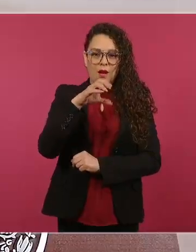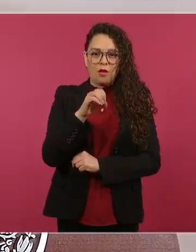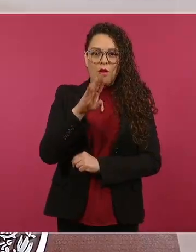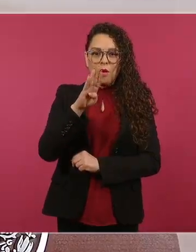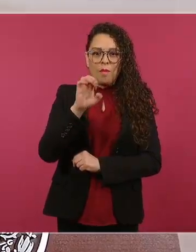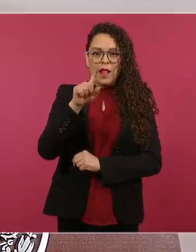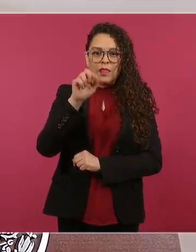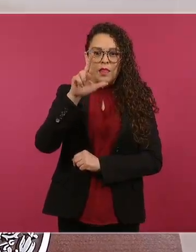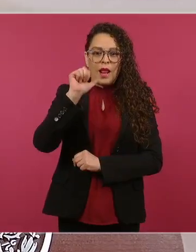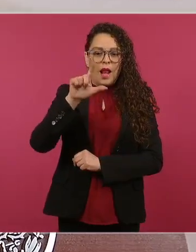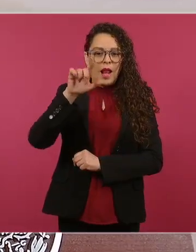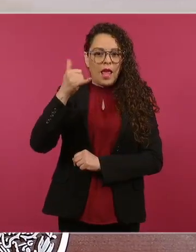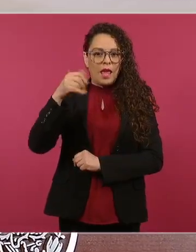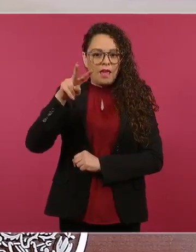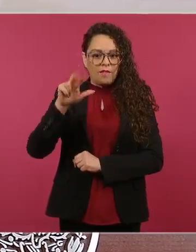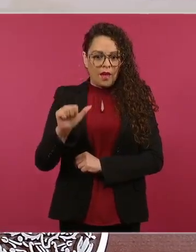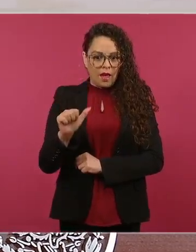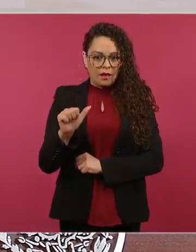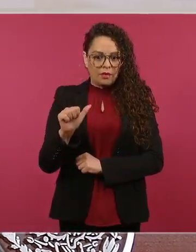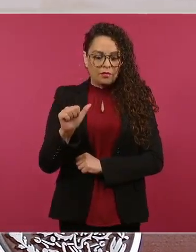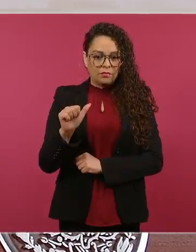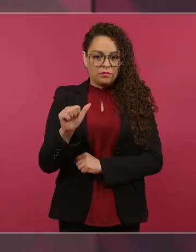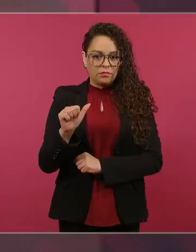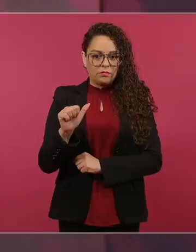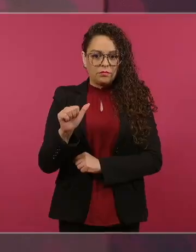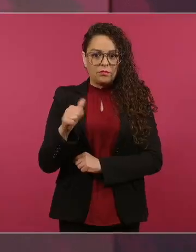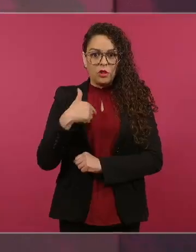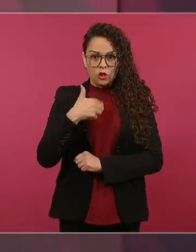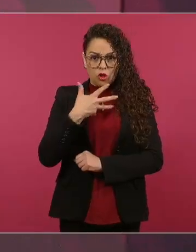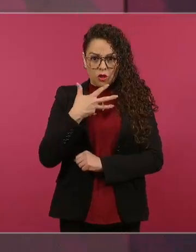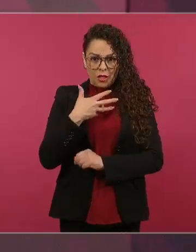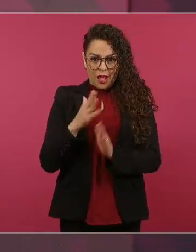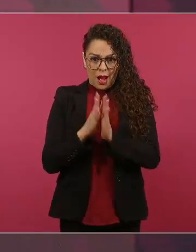y declara el embajador de Estados Unidos. Aquí lo tengo en el libro.